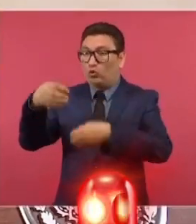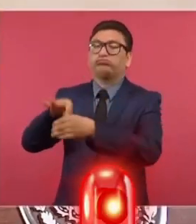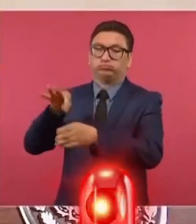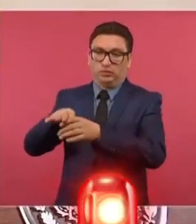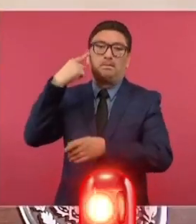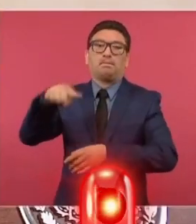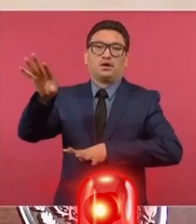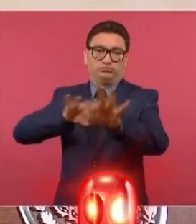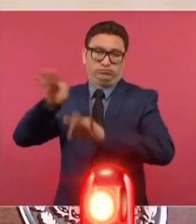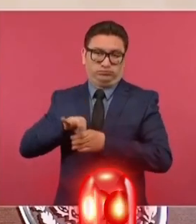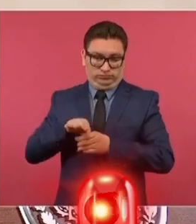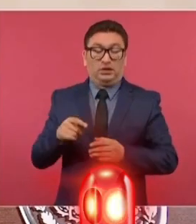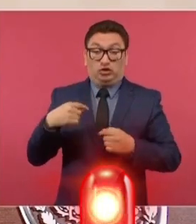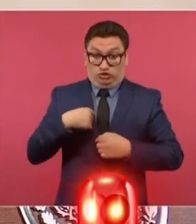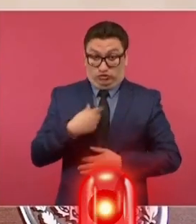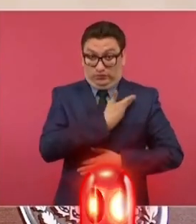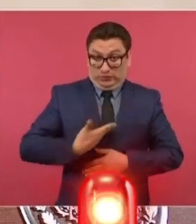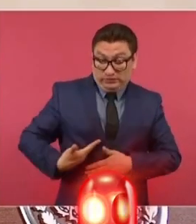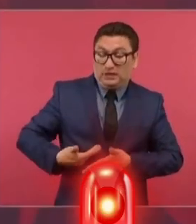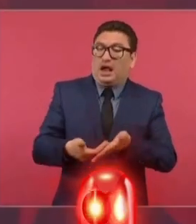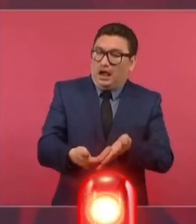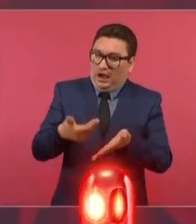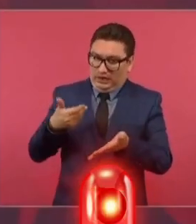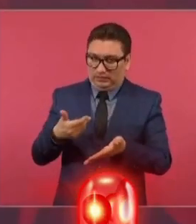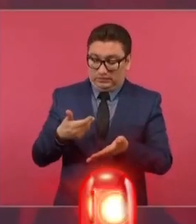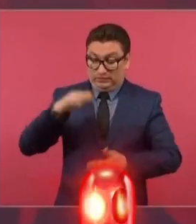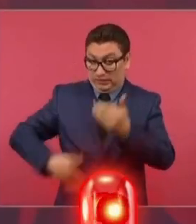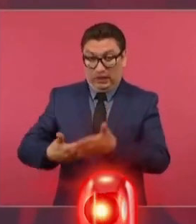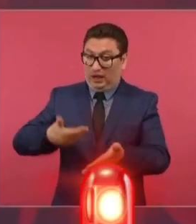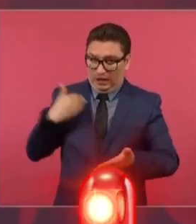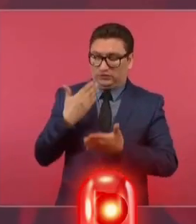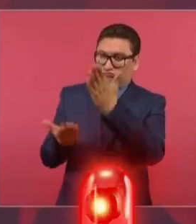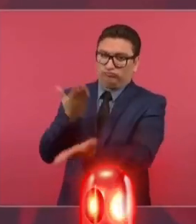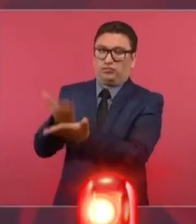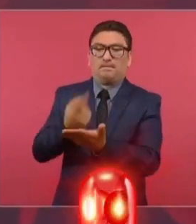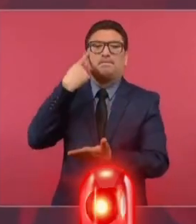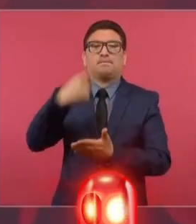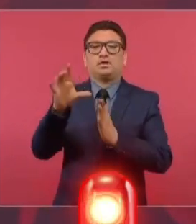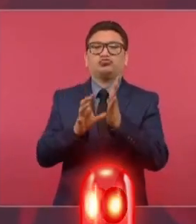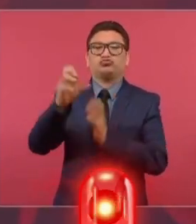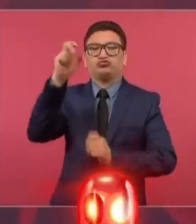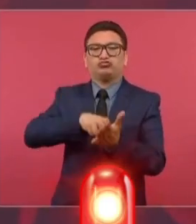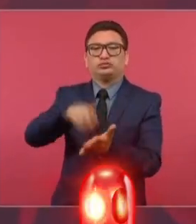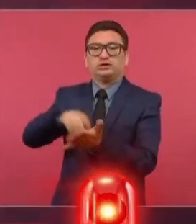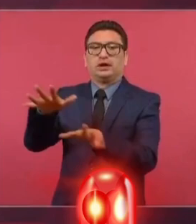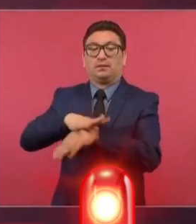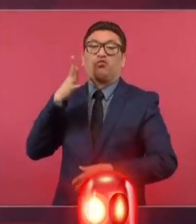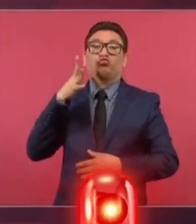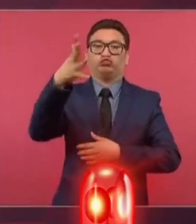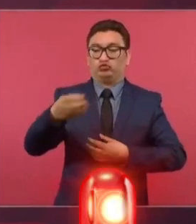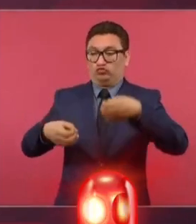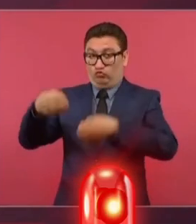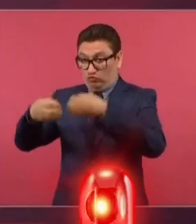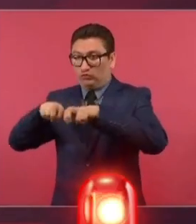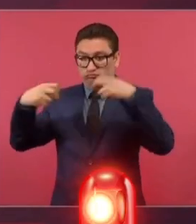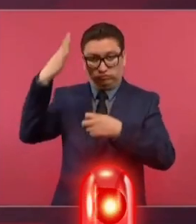de justicia. Antes de que yo termine, voy a enviar la iniciativa de reforma constitucional para que se elijan a jueces, a magistrados